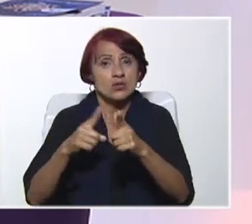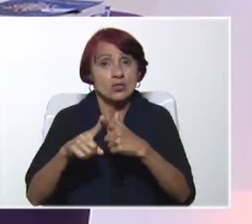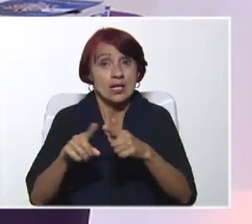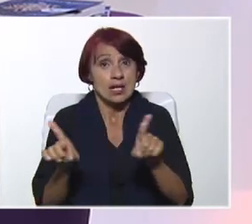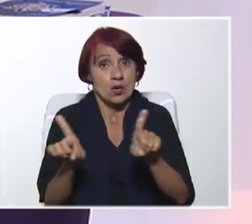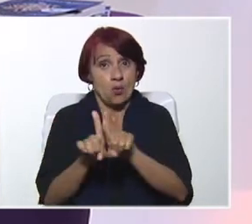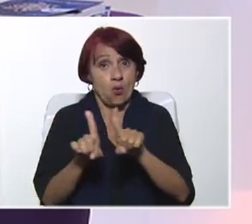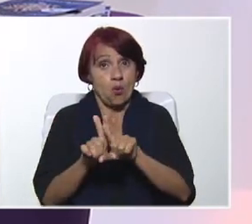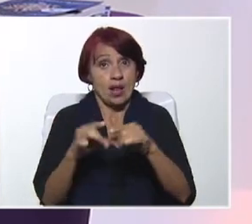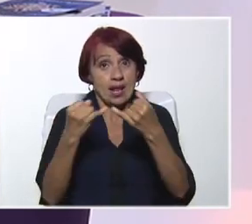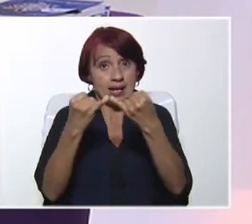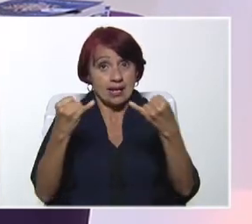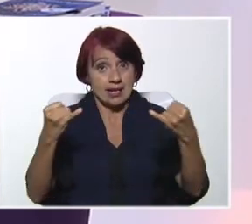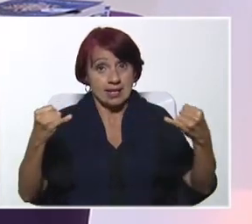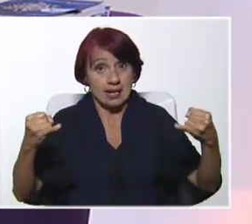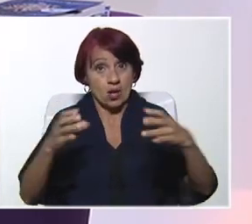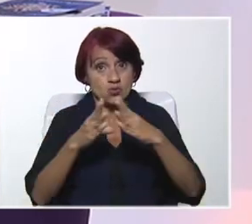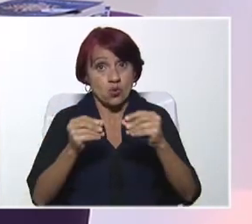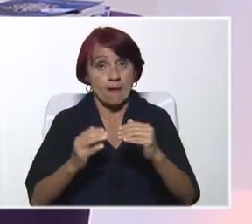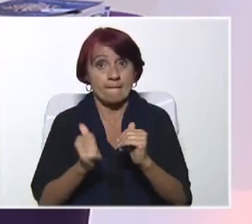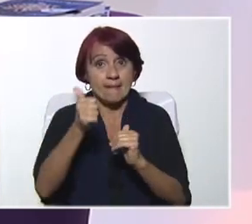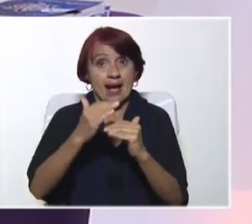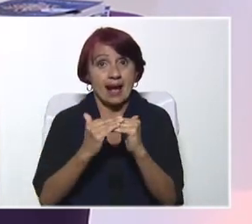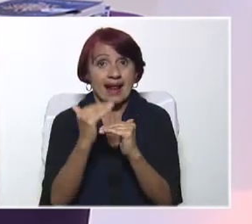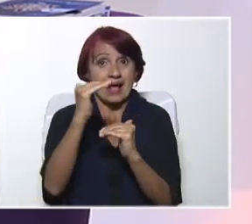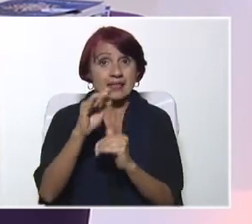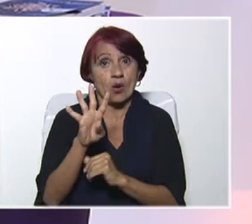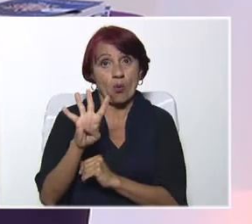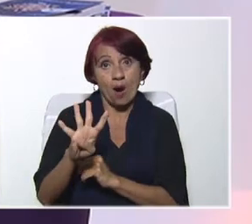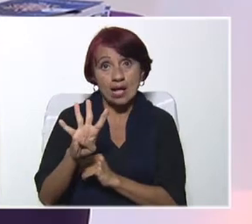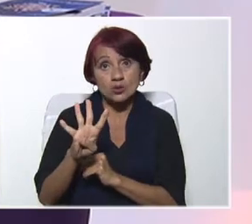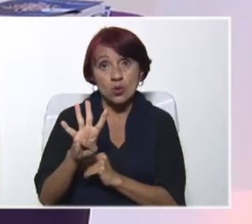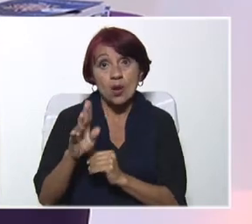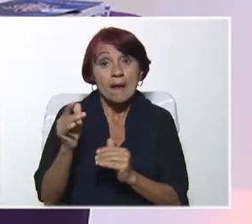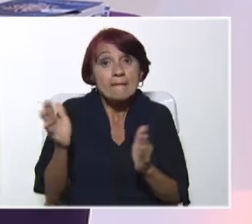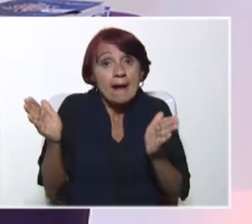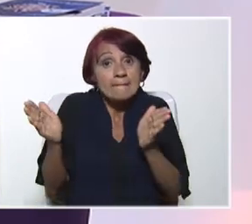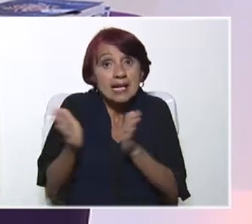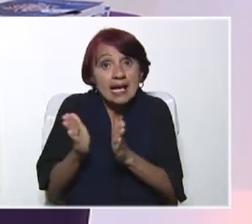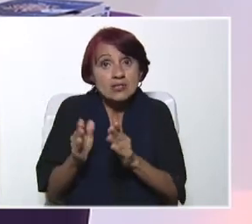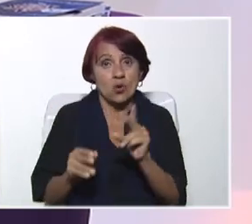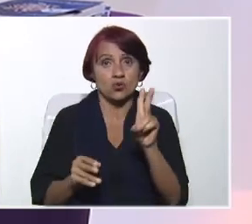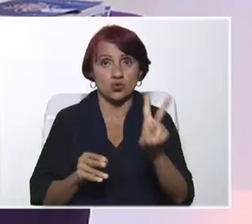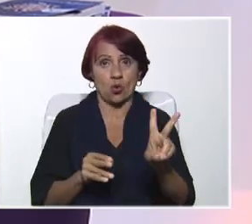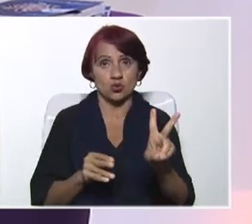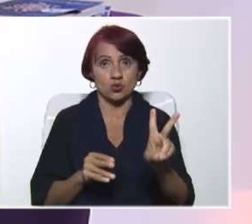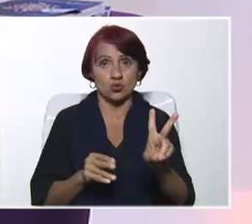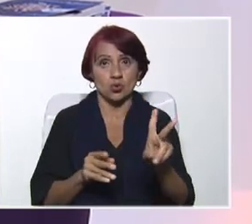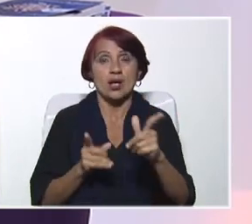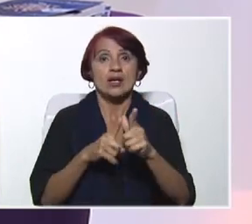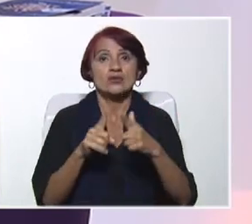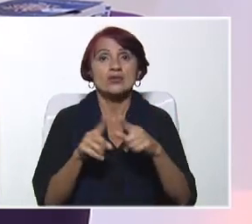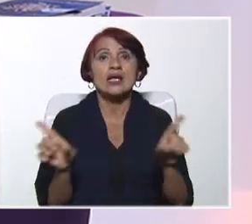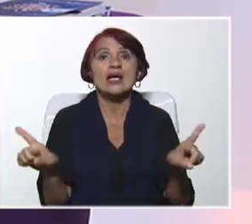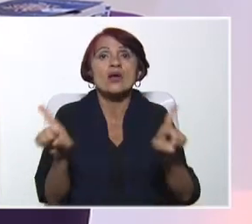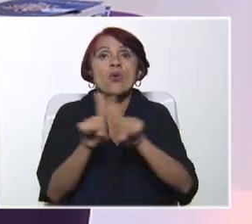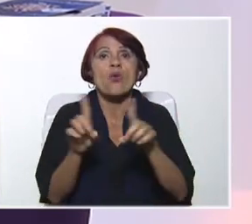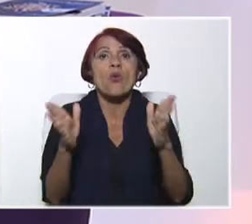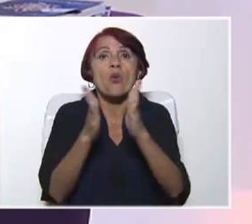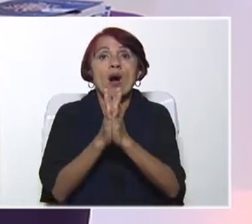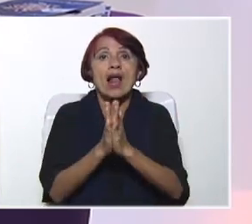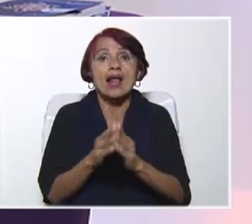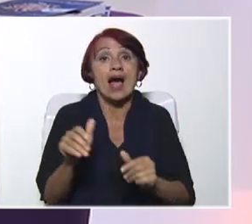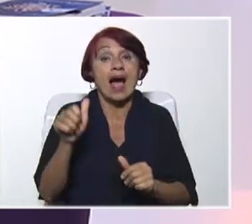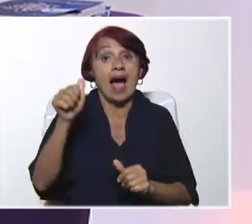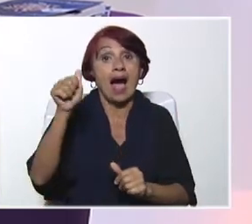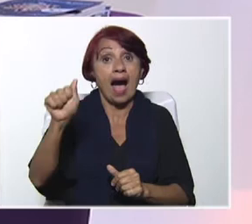segmento de la recta tenemos el lado más grande 4 y el lado más pequeño 2. Es igual a A, el segmento